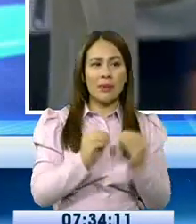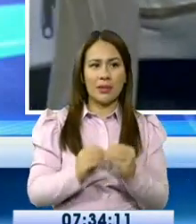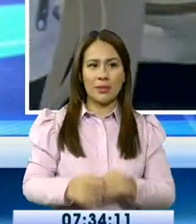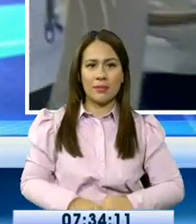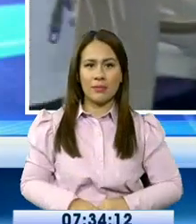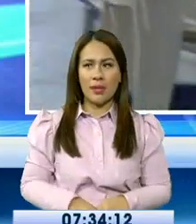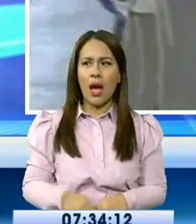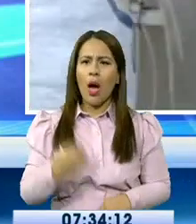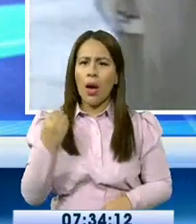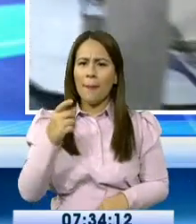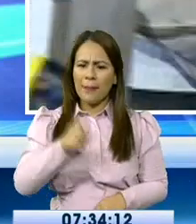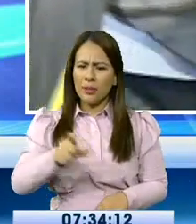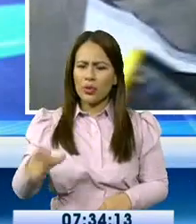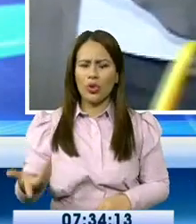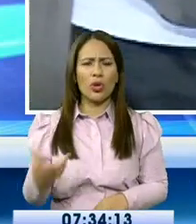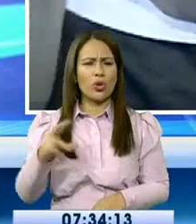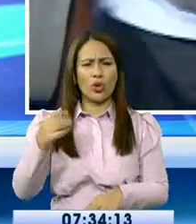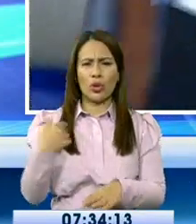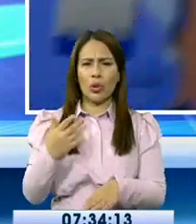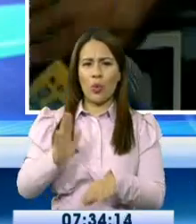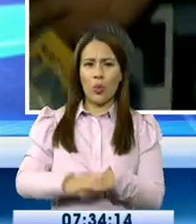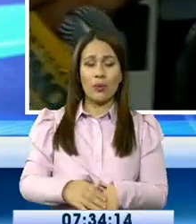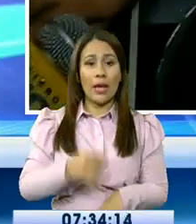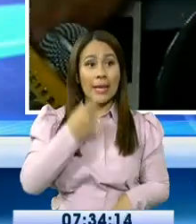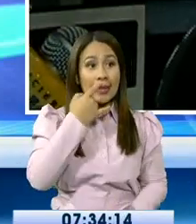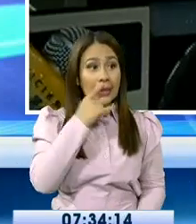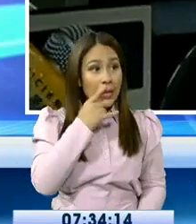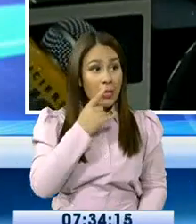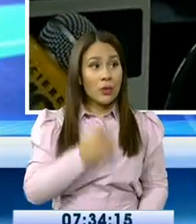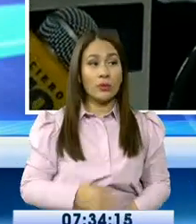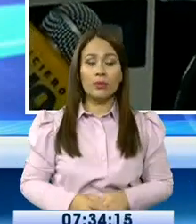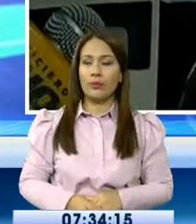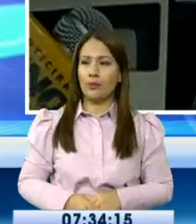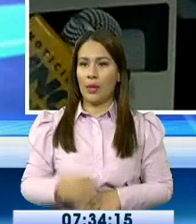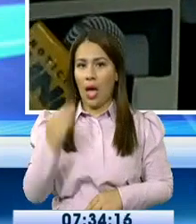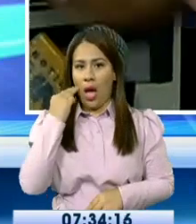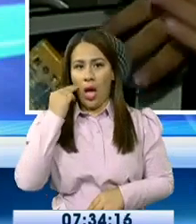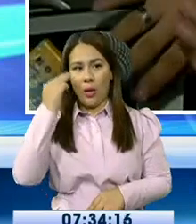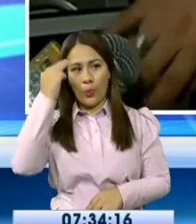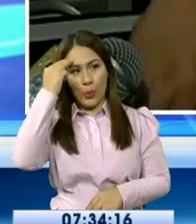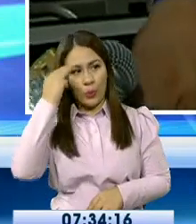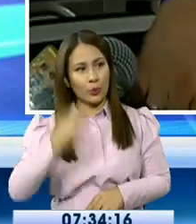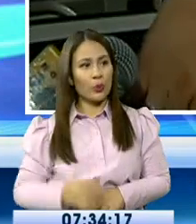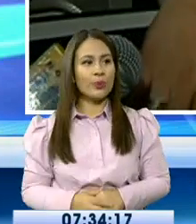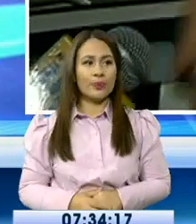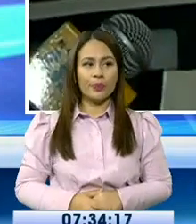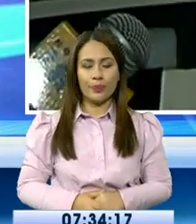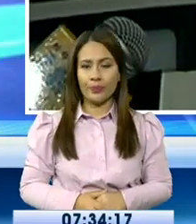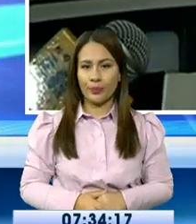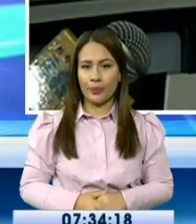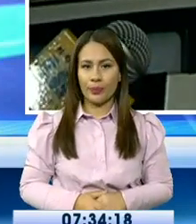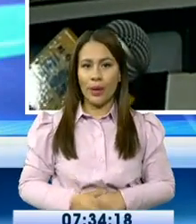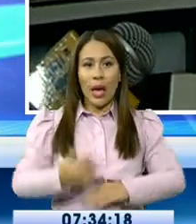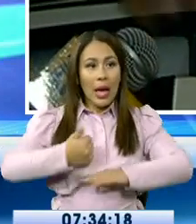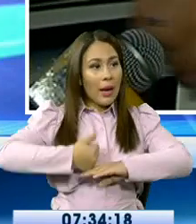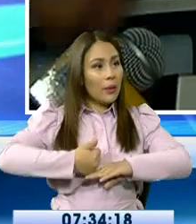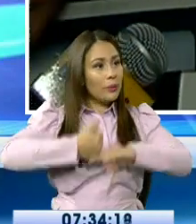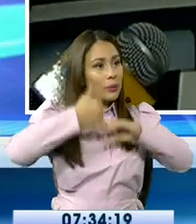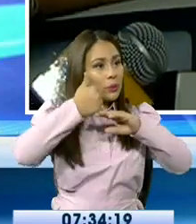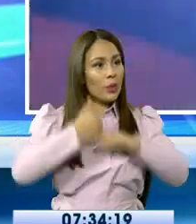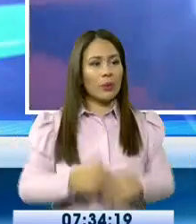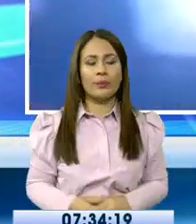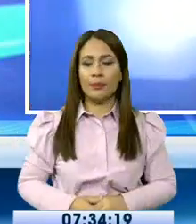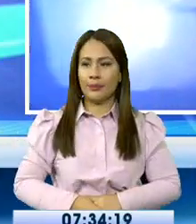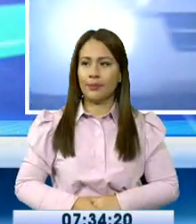Gente inocente de todas las edades, niños, gente de mediana edad, adultos mayores como en este caso, autoridades.